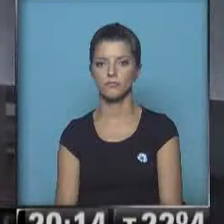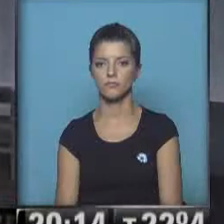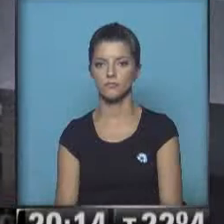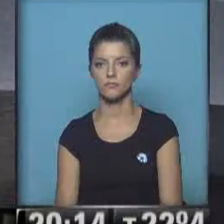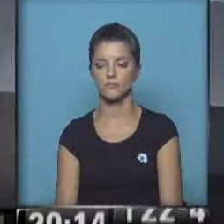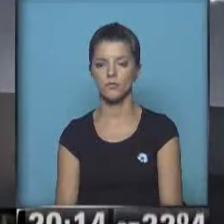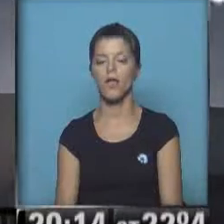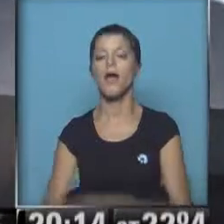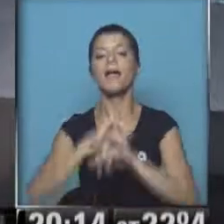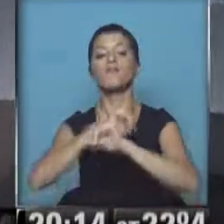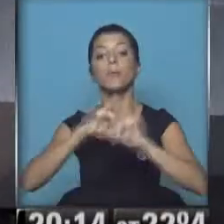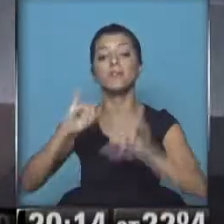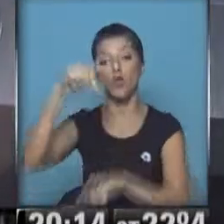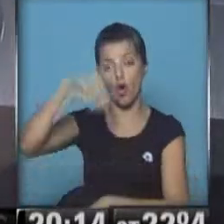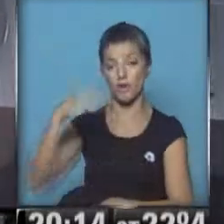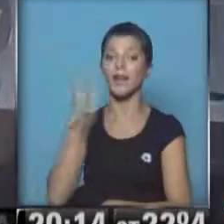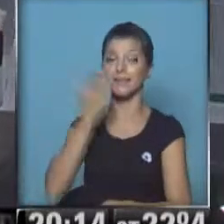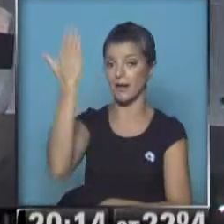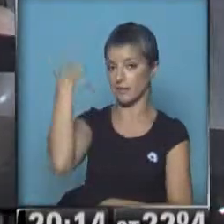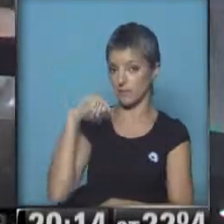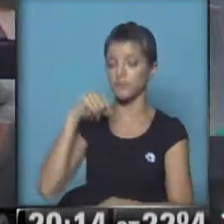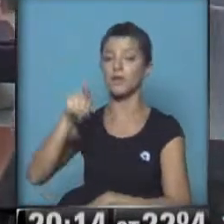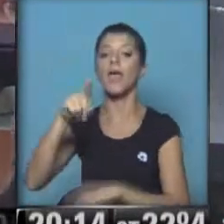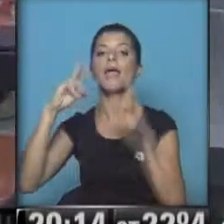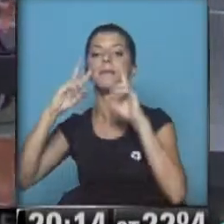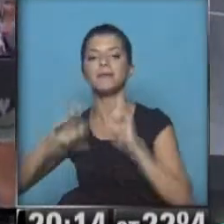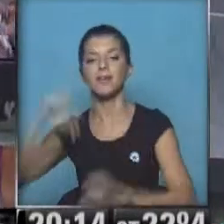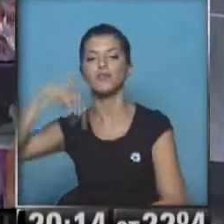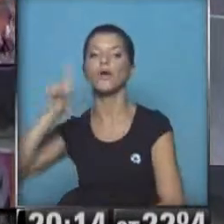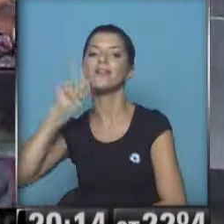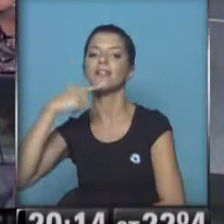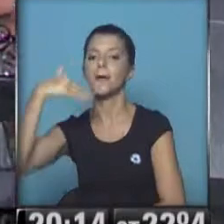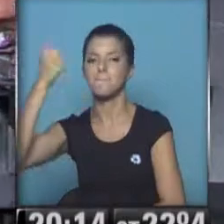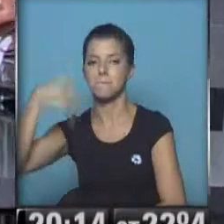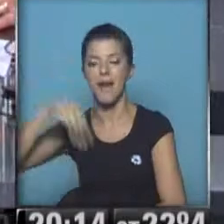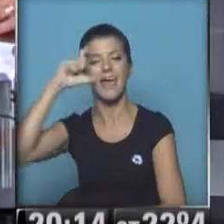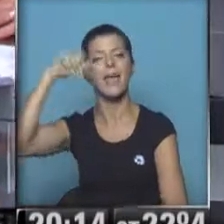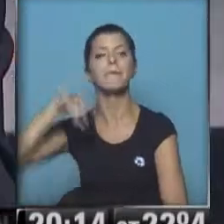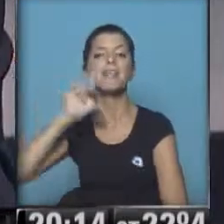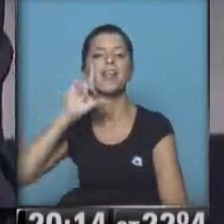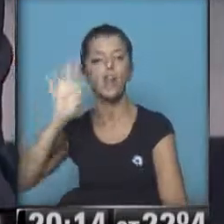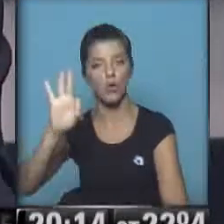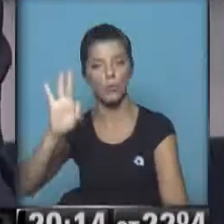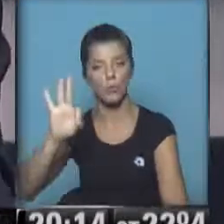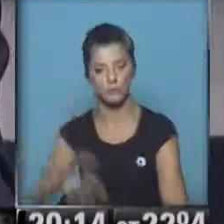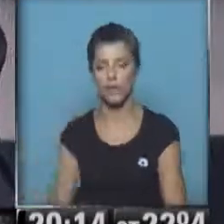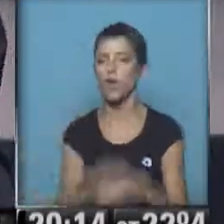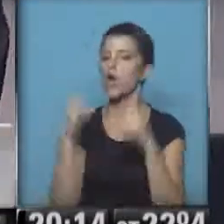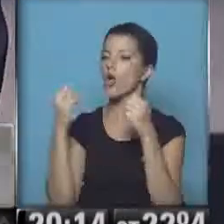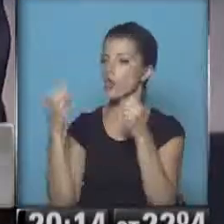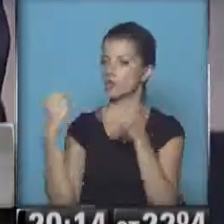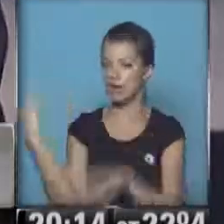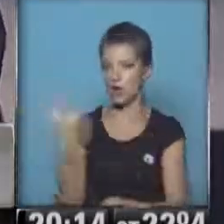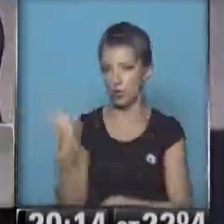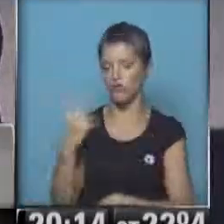pero periodístico de esta tarde y novedades en la causa me mantiene todos los detalles emilio luchas que emilio a ver qué tal pablo sicilia los